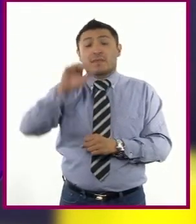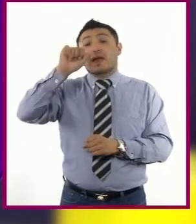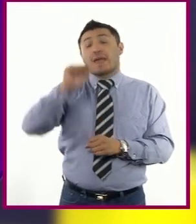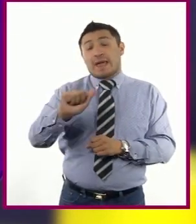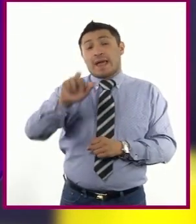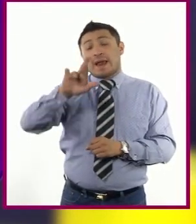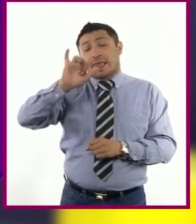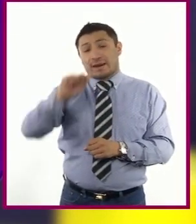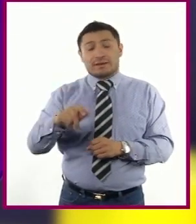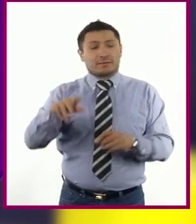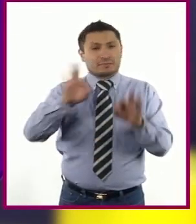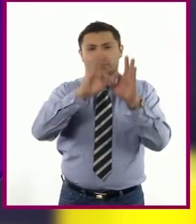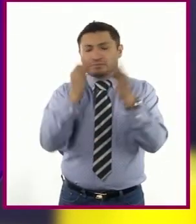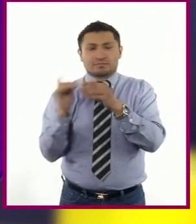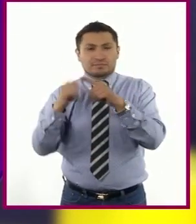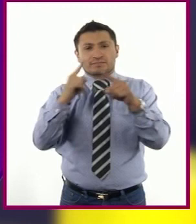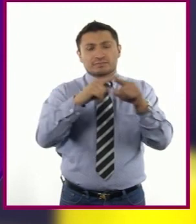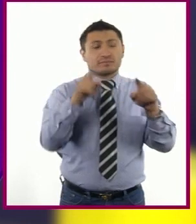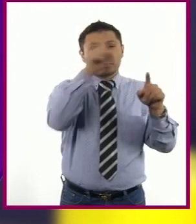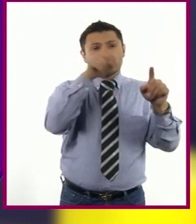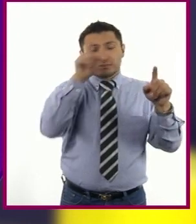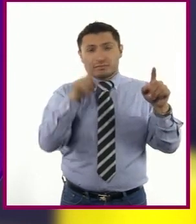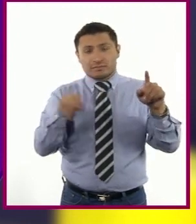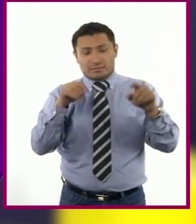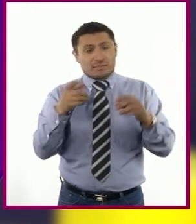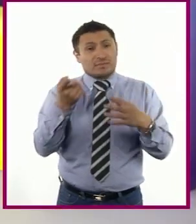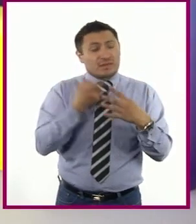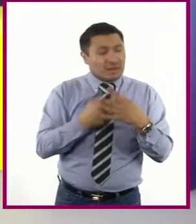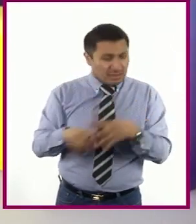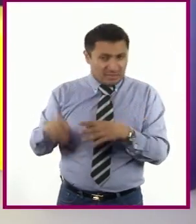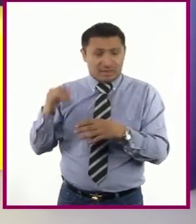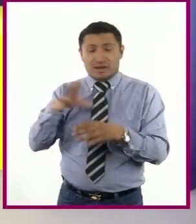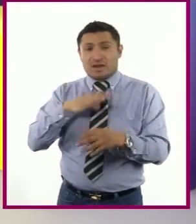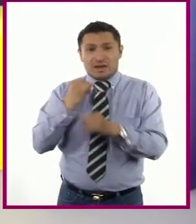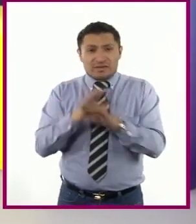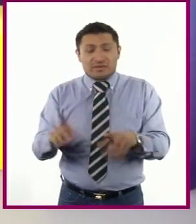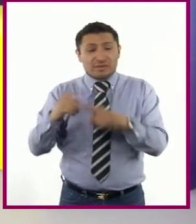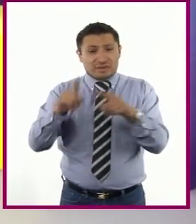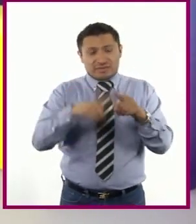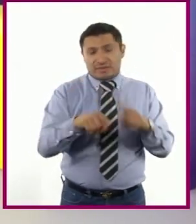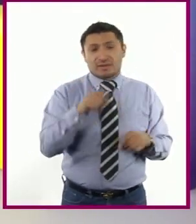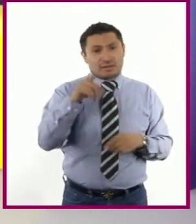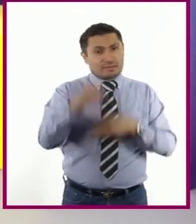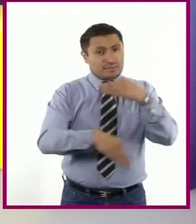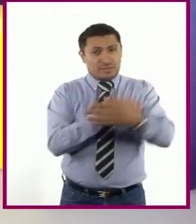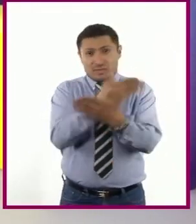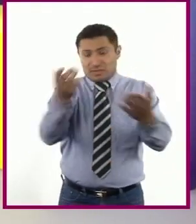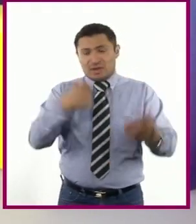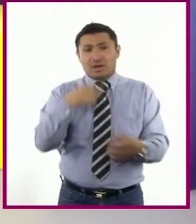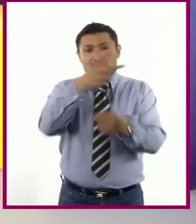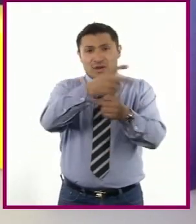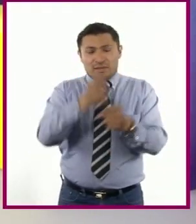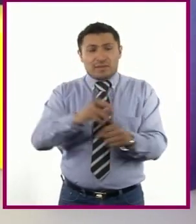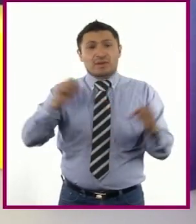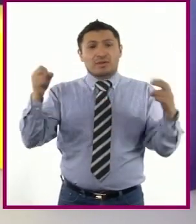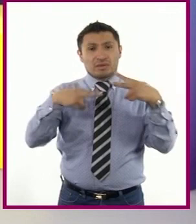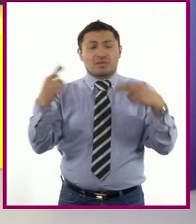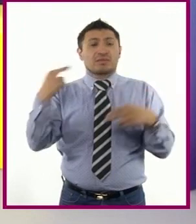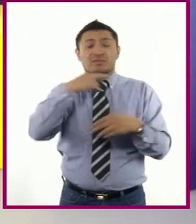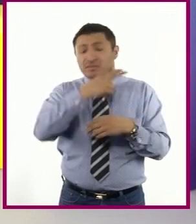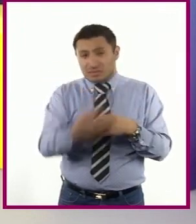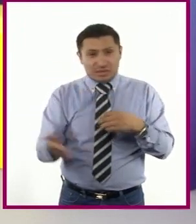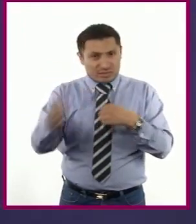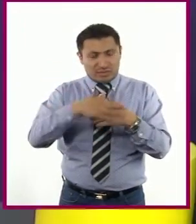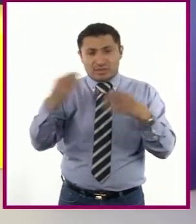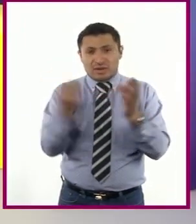regulares y del círculo a partir de diferentes datos. A todas y todos ustedes, les invito a que nos reencontremos en la